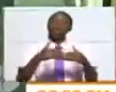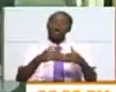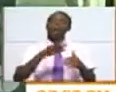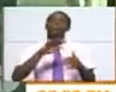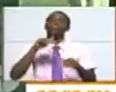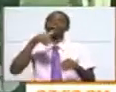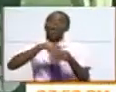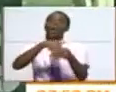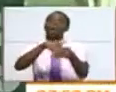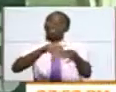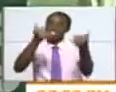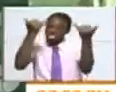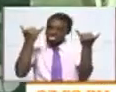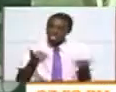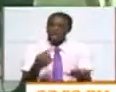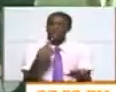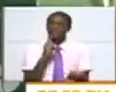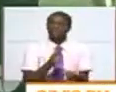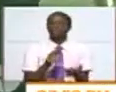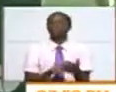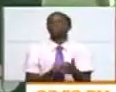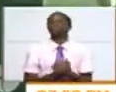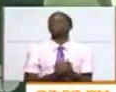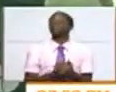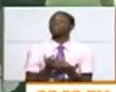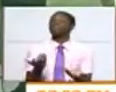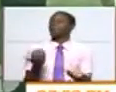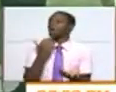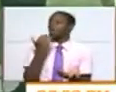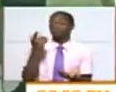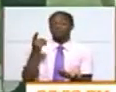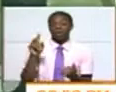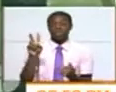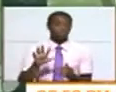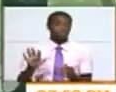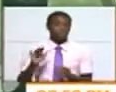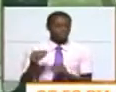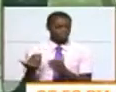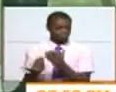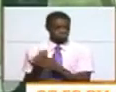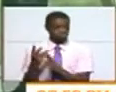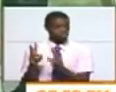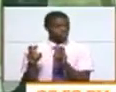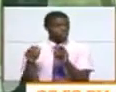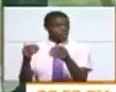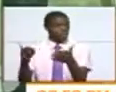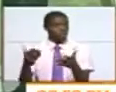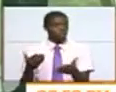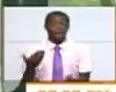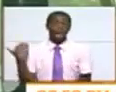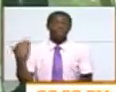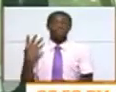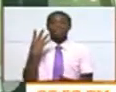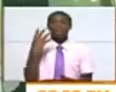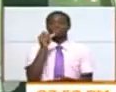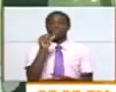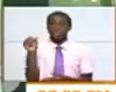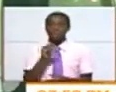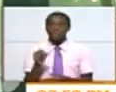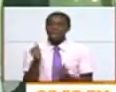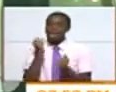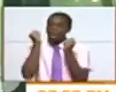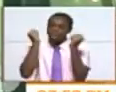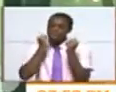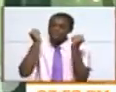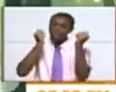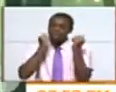momento diferente y francamente nuevo lo que está pasando hoy día en Venezuela. Hemos tenido ya 4 semanas de protestas,